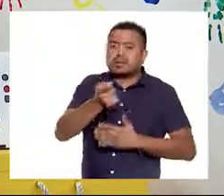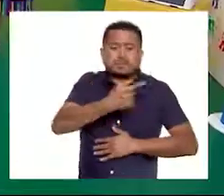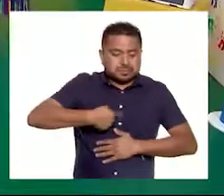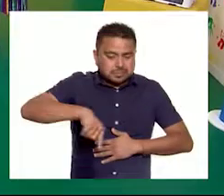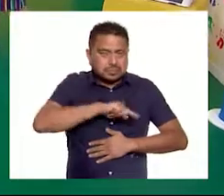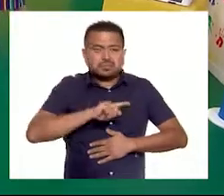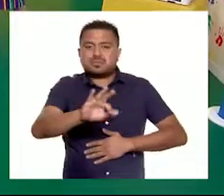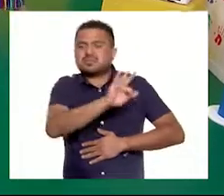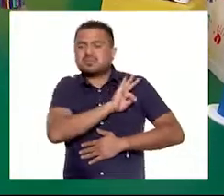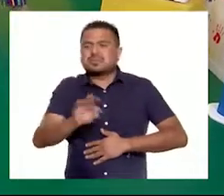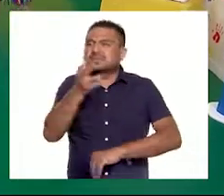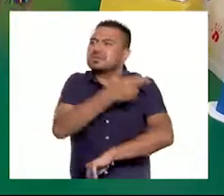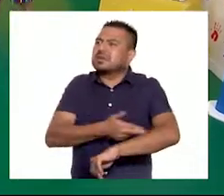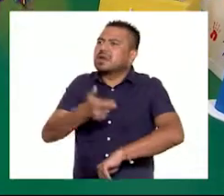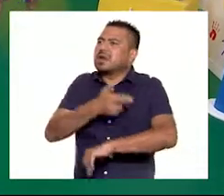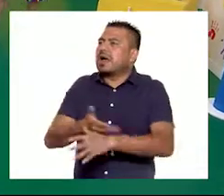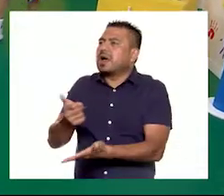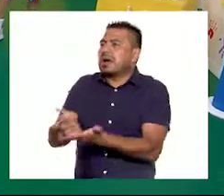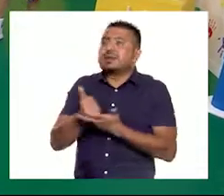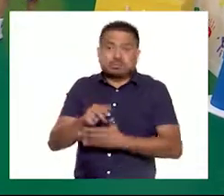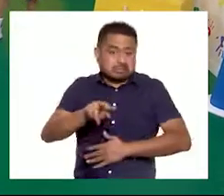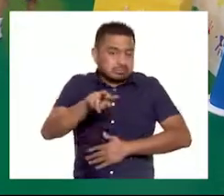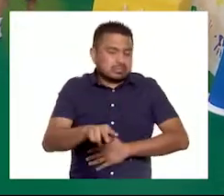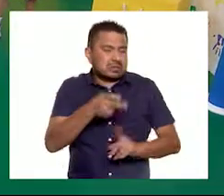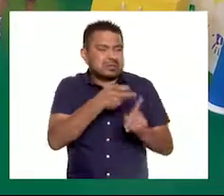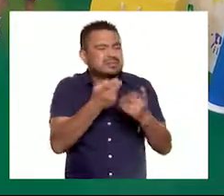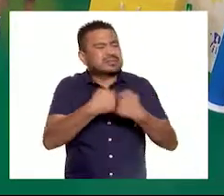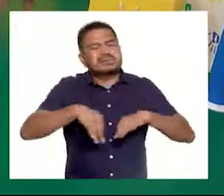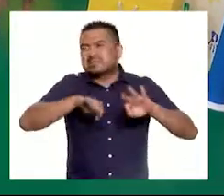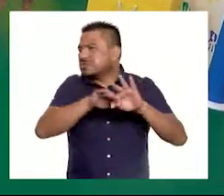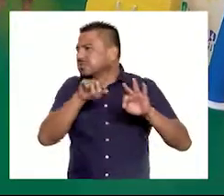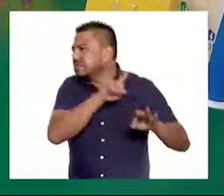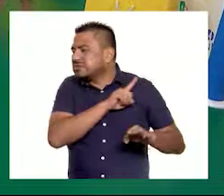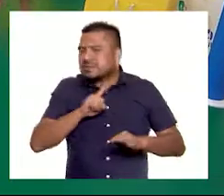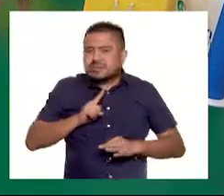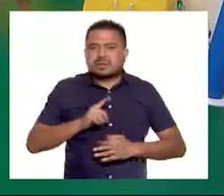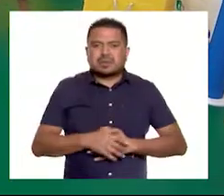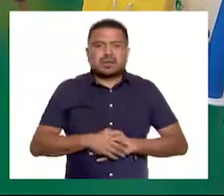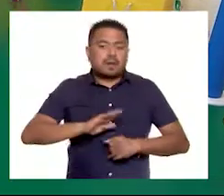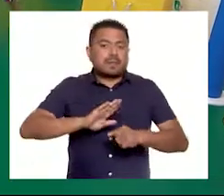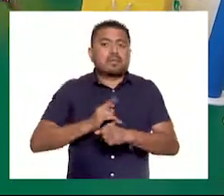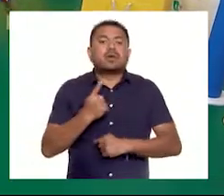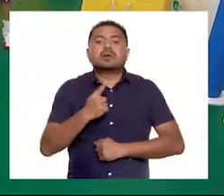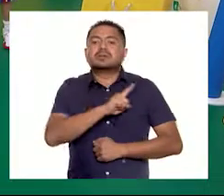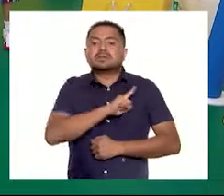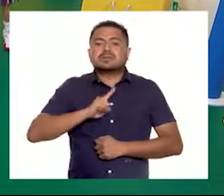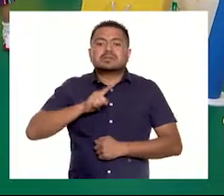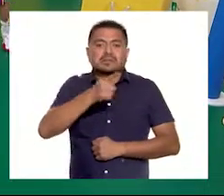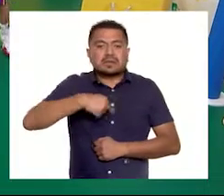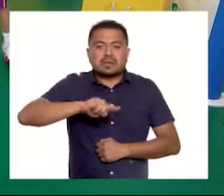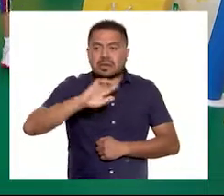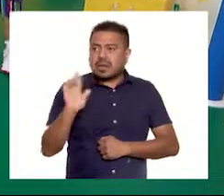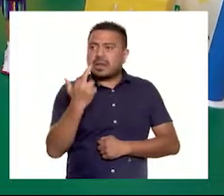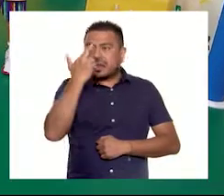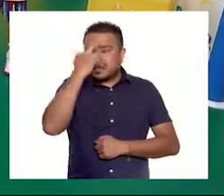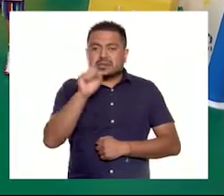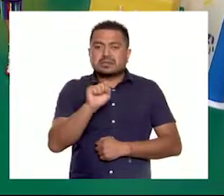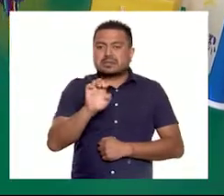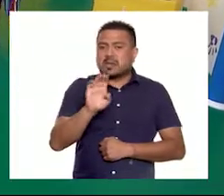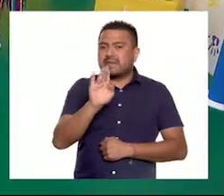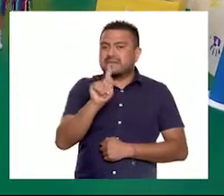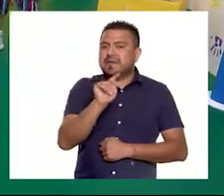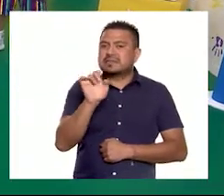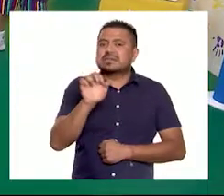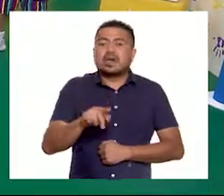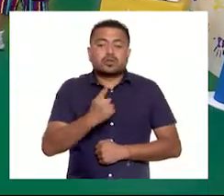nosotros seamos capaces de pedir ayuda, ¿verdad? Eso es muy importante. Porque hay que recordar que si Sebastián se iba